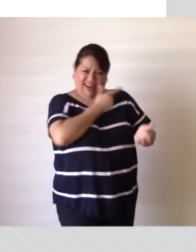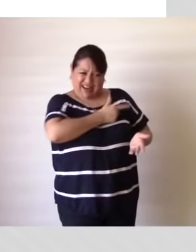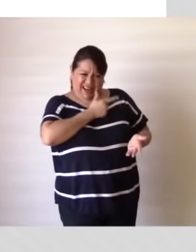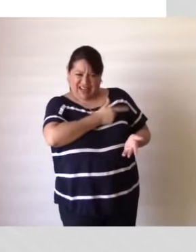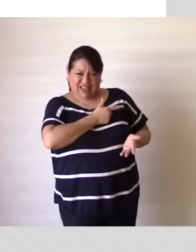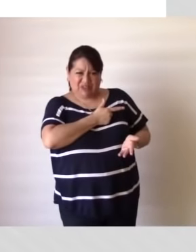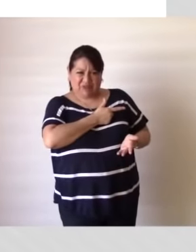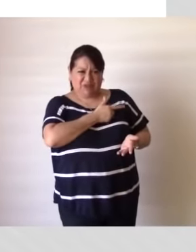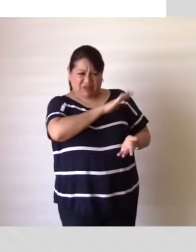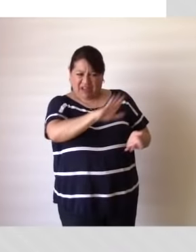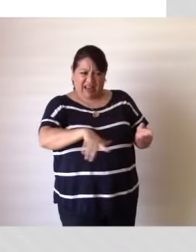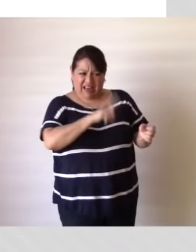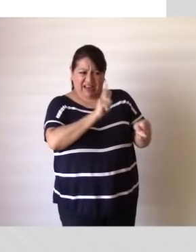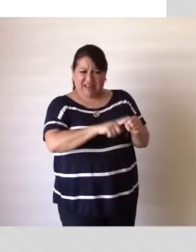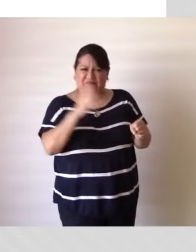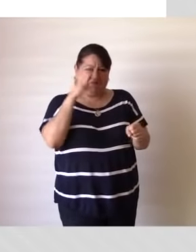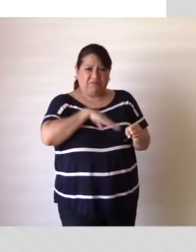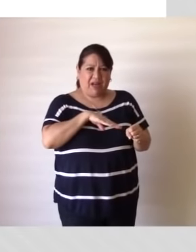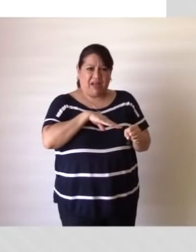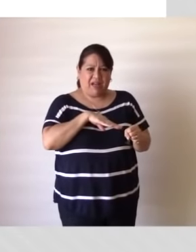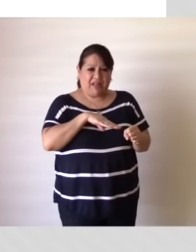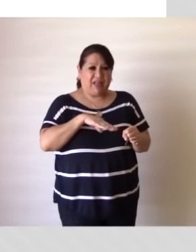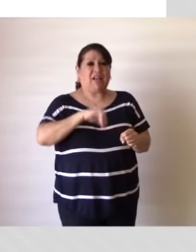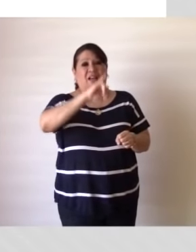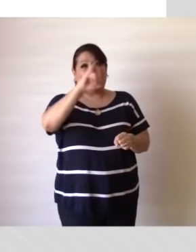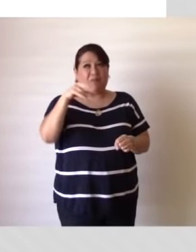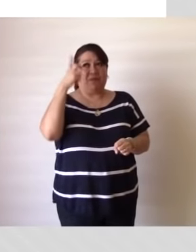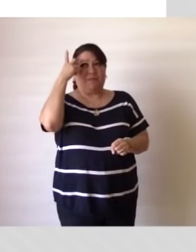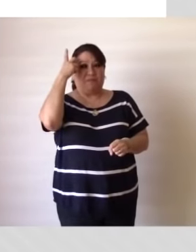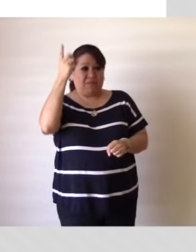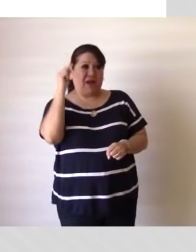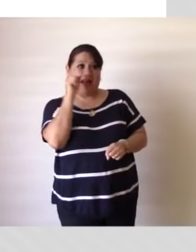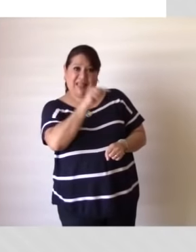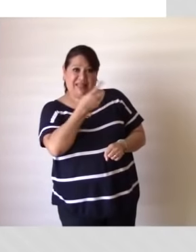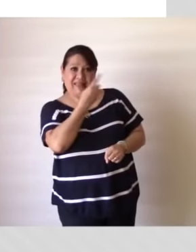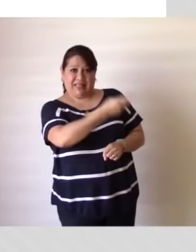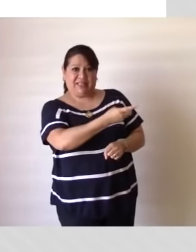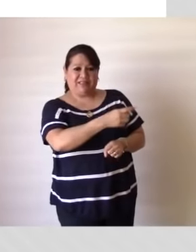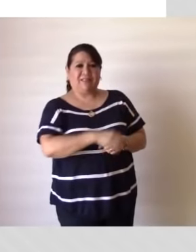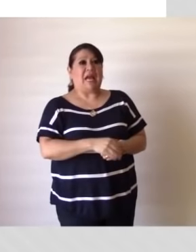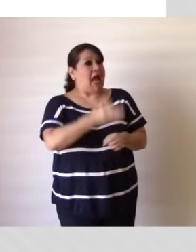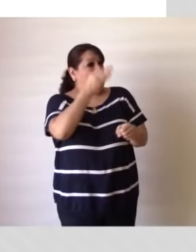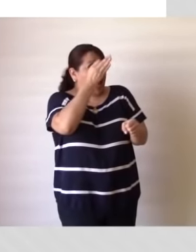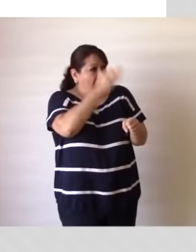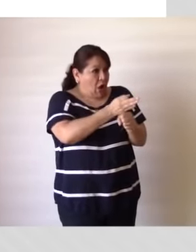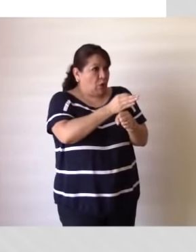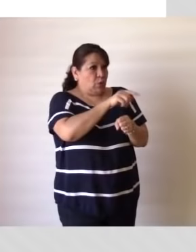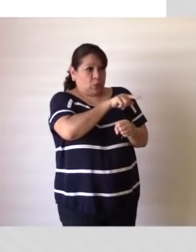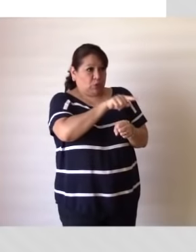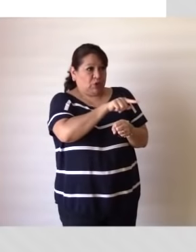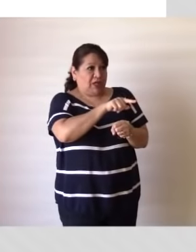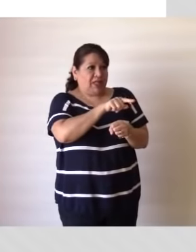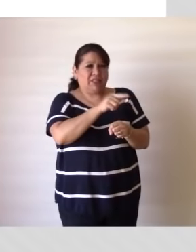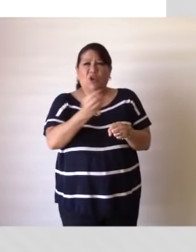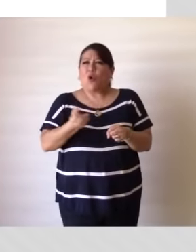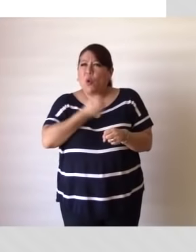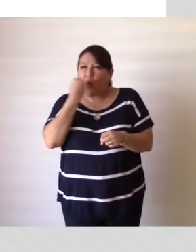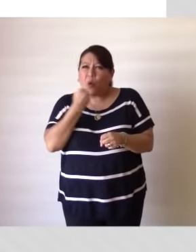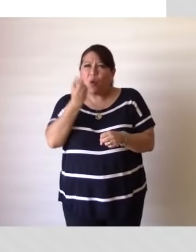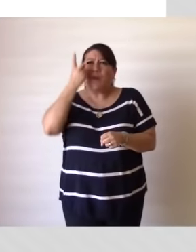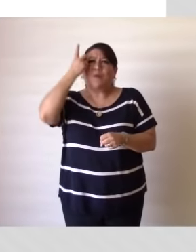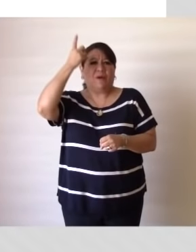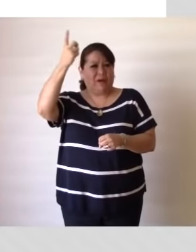o leseras aceptó dice jehová de los ejércitos ahora pues ahora haz por el favor de dios